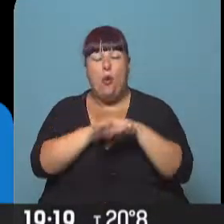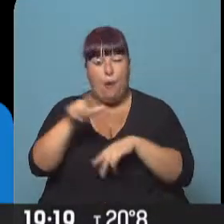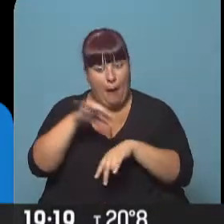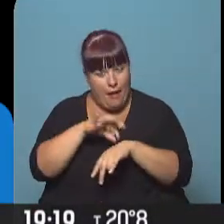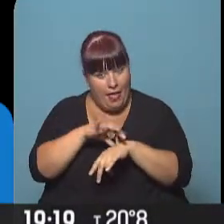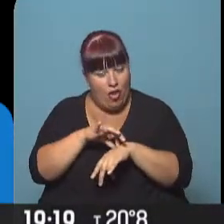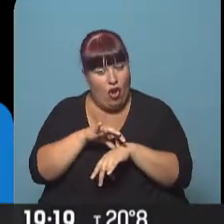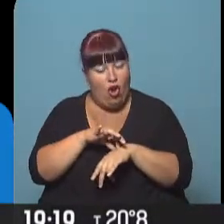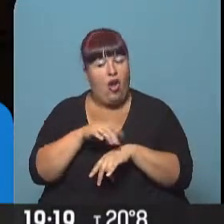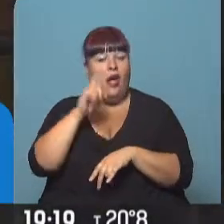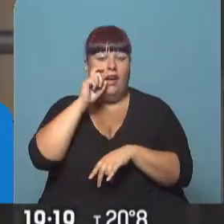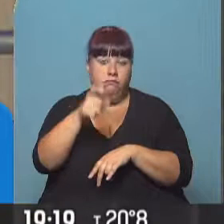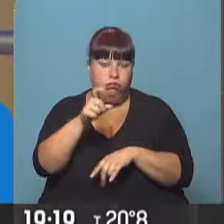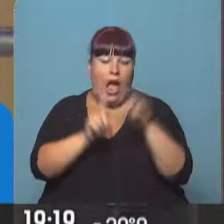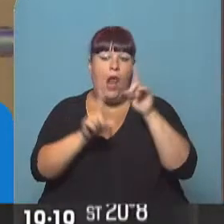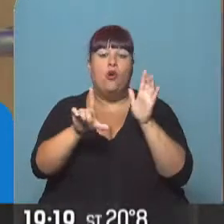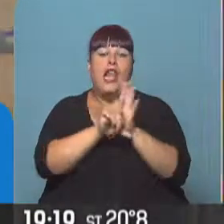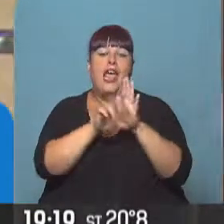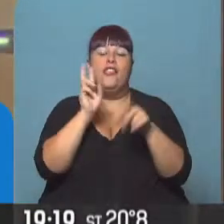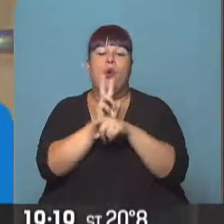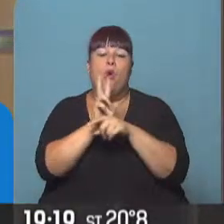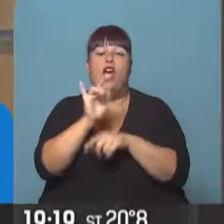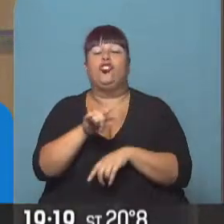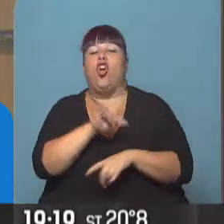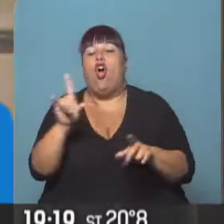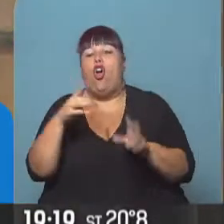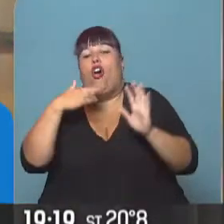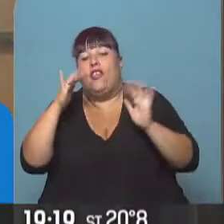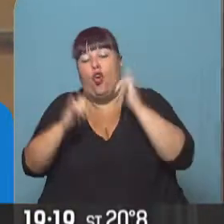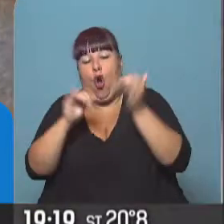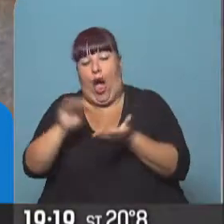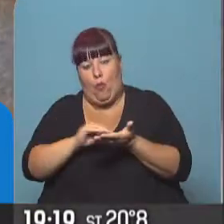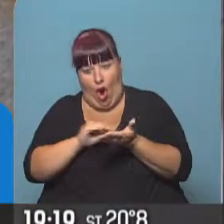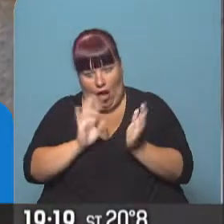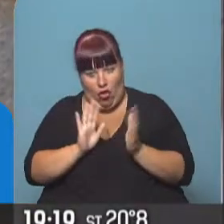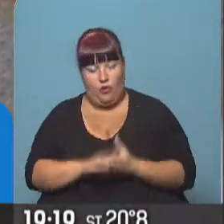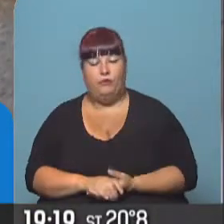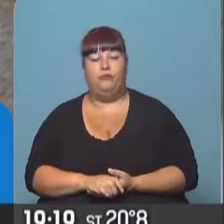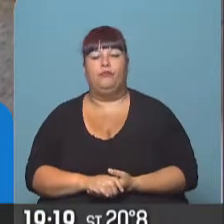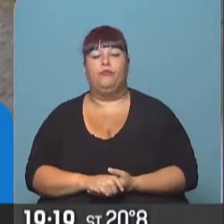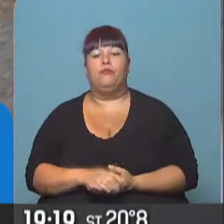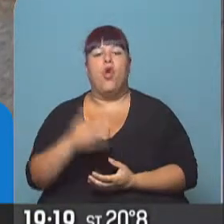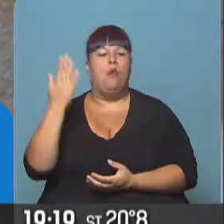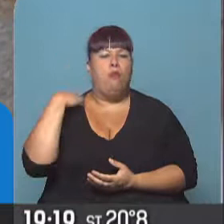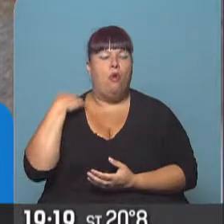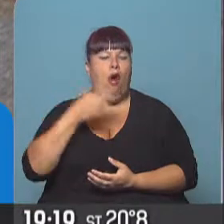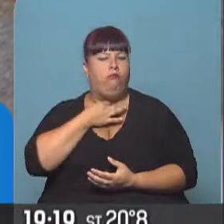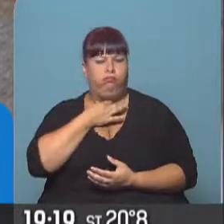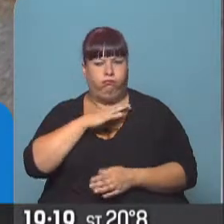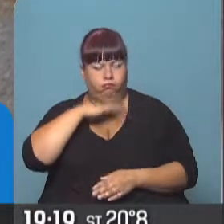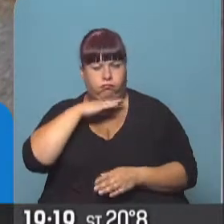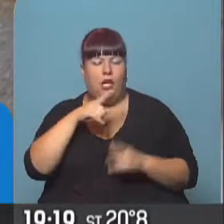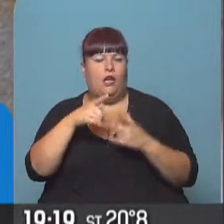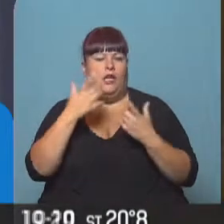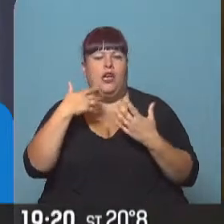responsabilidad viola alguna ley de cuidado o no, explicó el abogado. Pulmones que habían colapsado, un